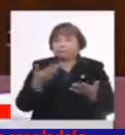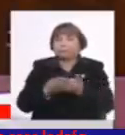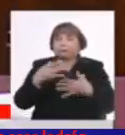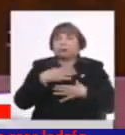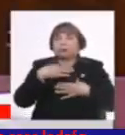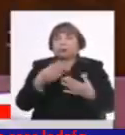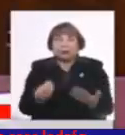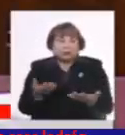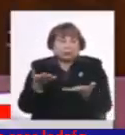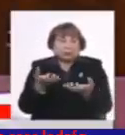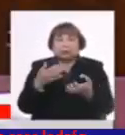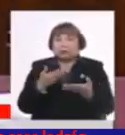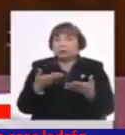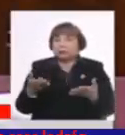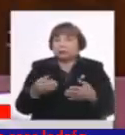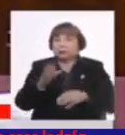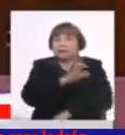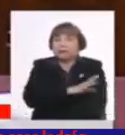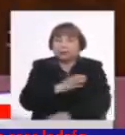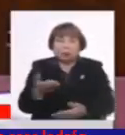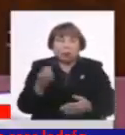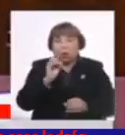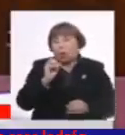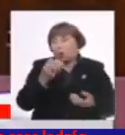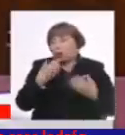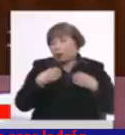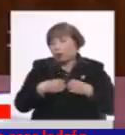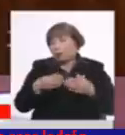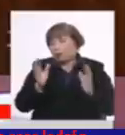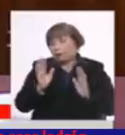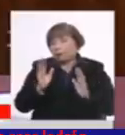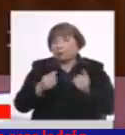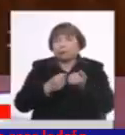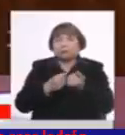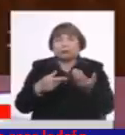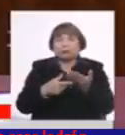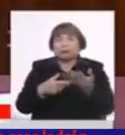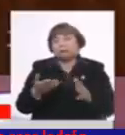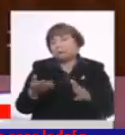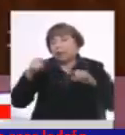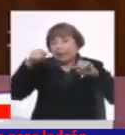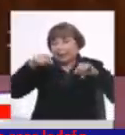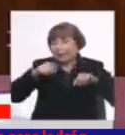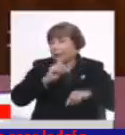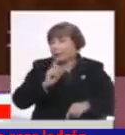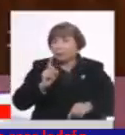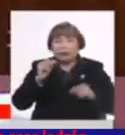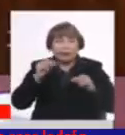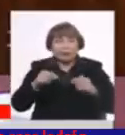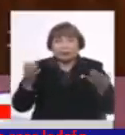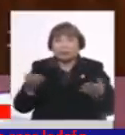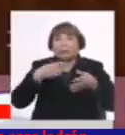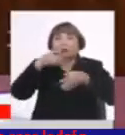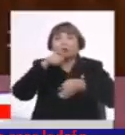los intereses tanto del fiscal o del abogado de la defensa técnica. Aquí estamos para que usted